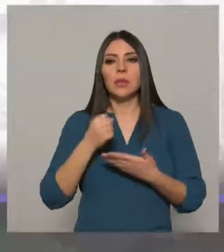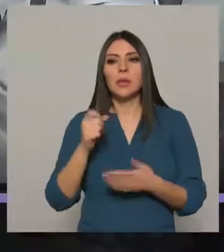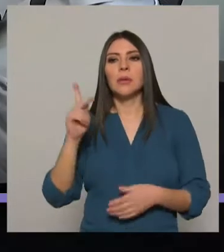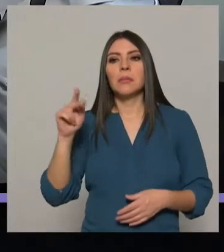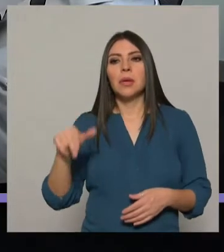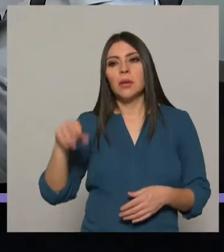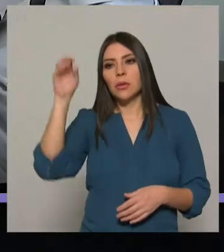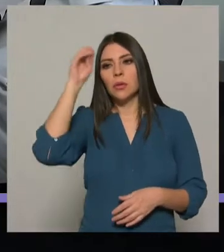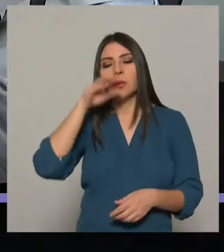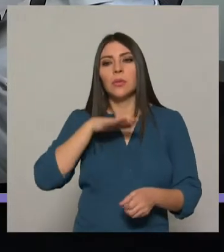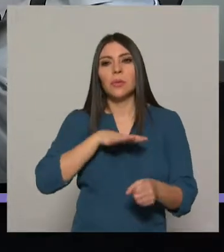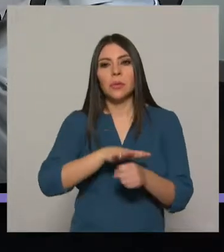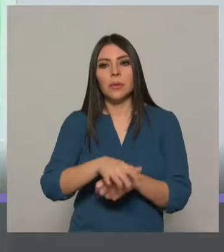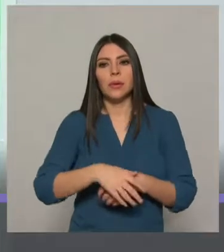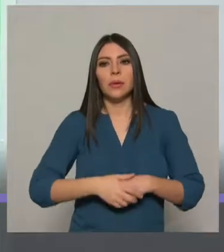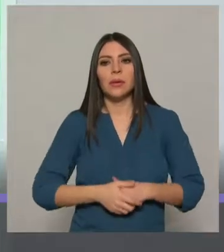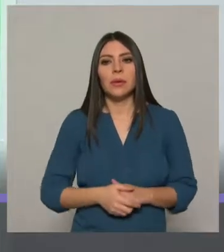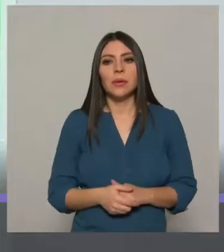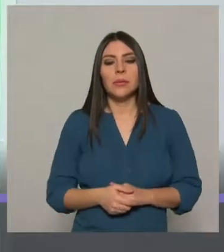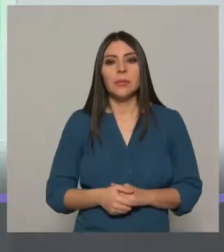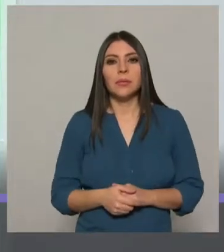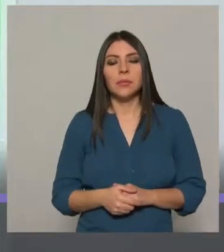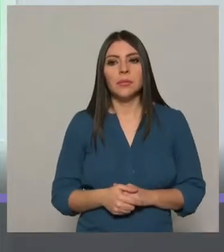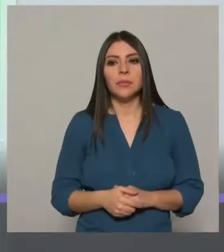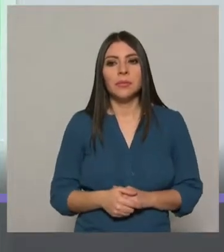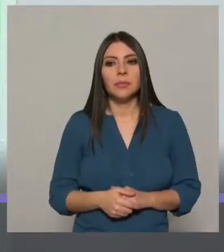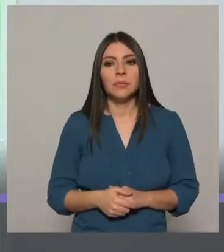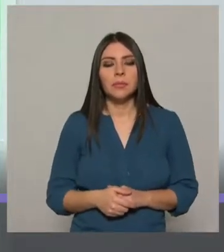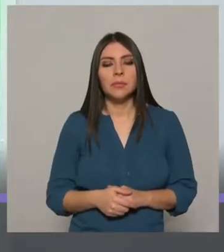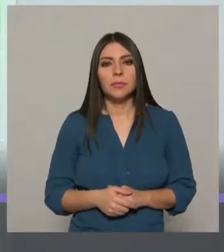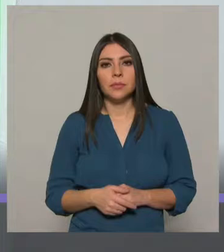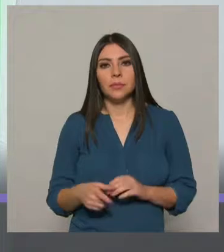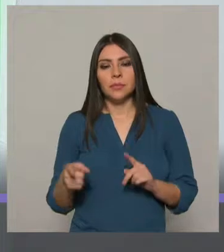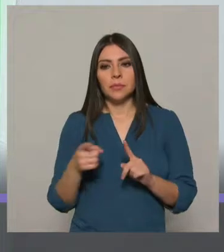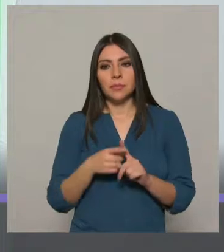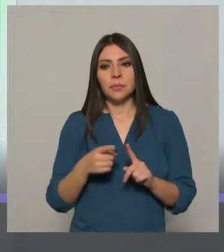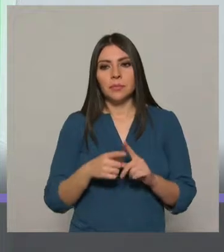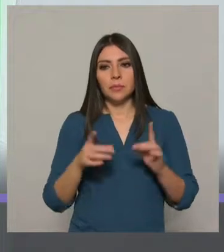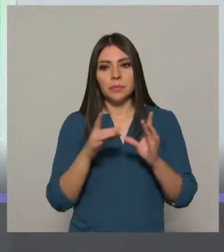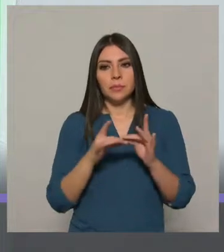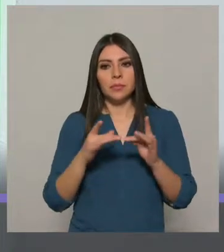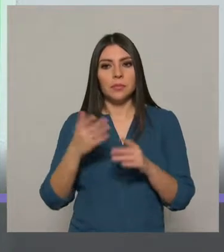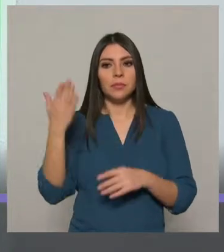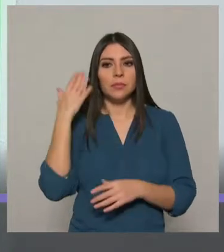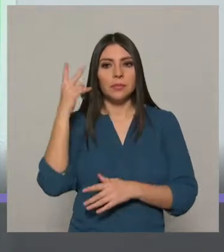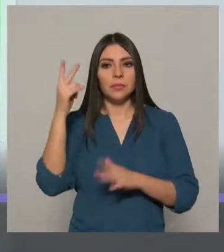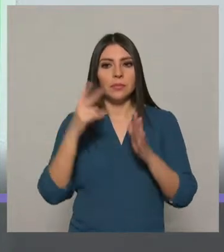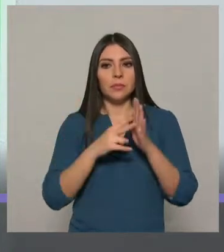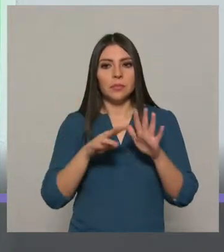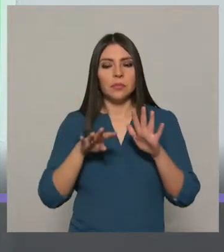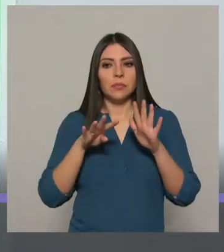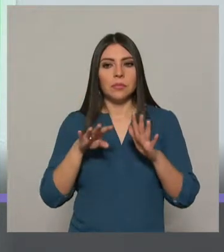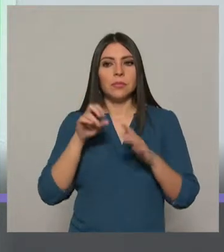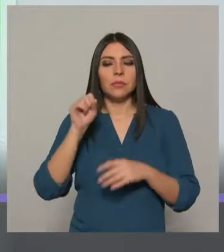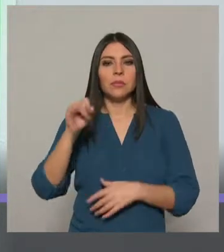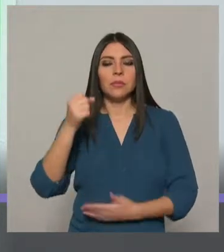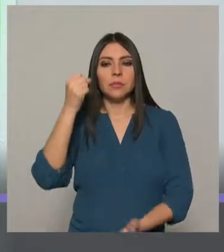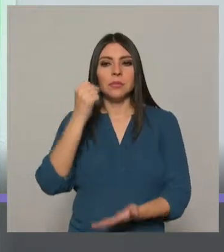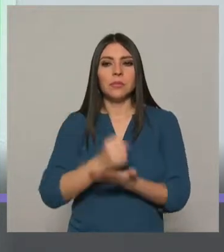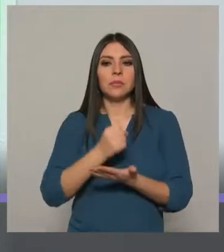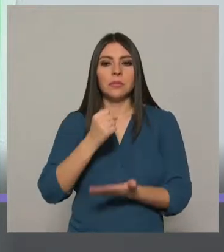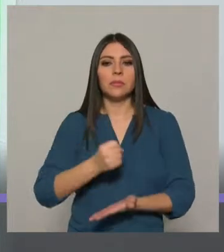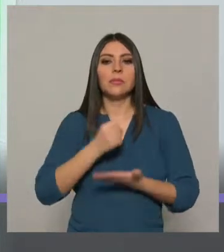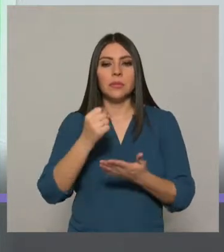nada referir que se aprobó en el 2019 un presupuesto de